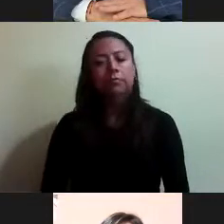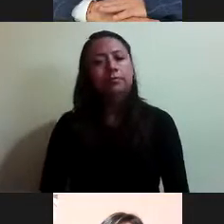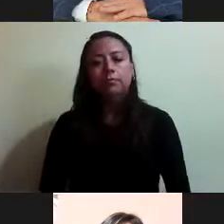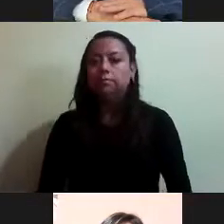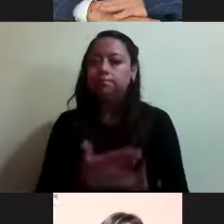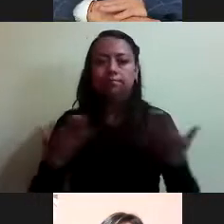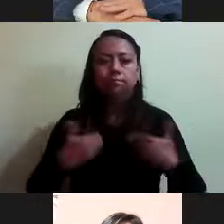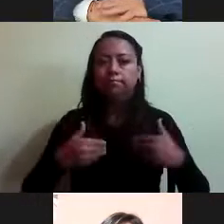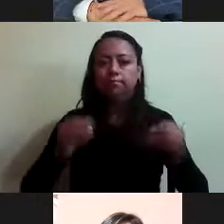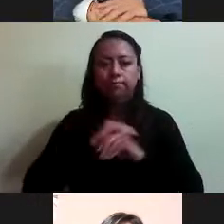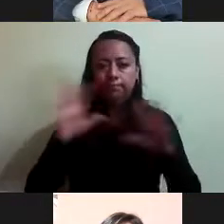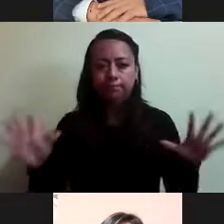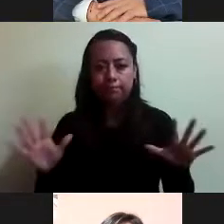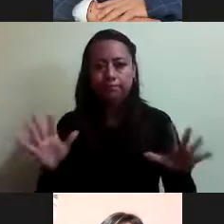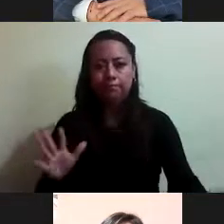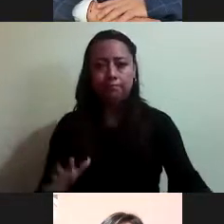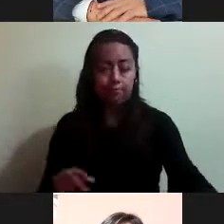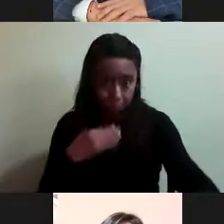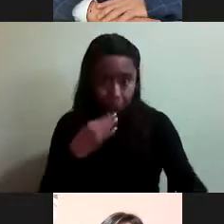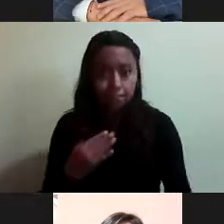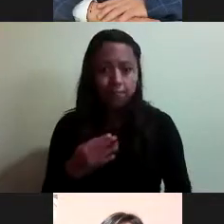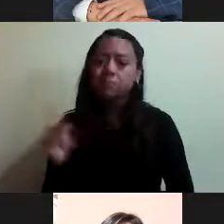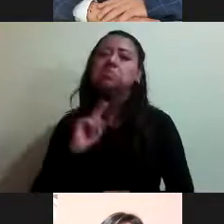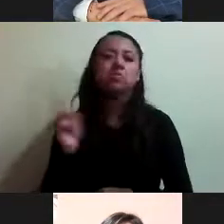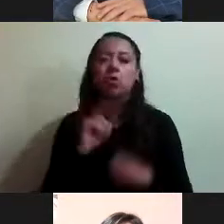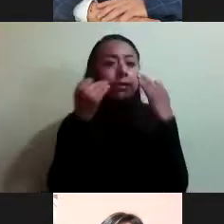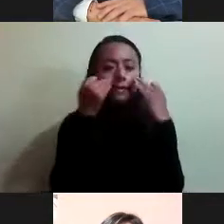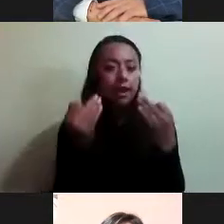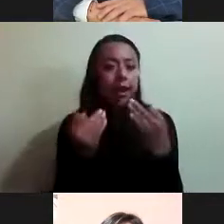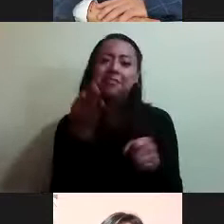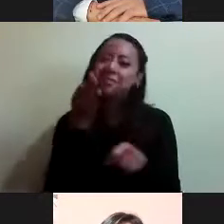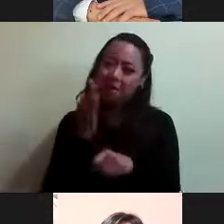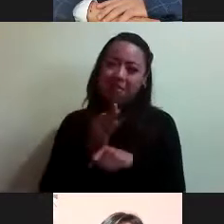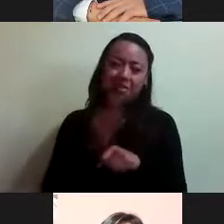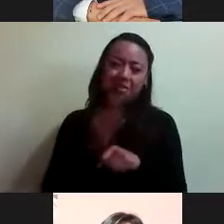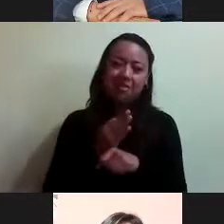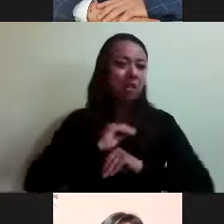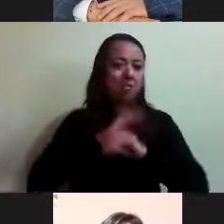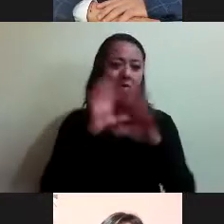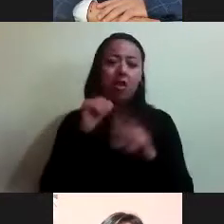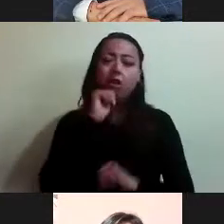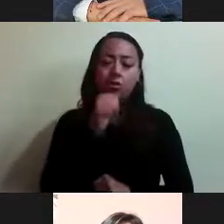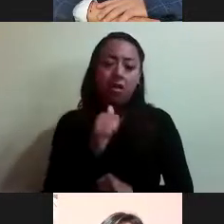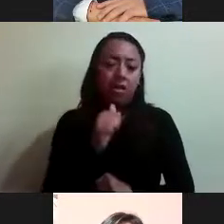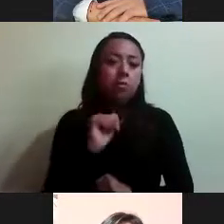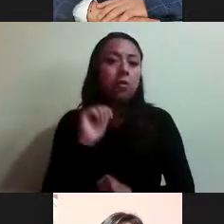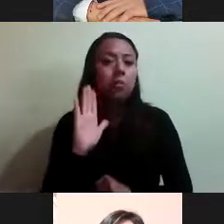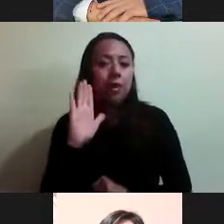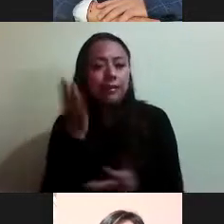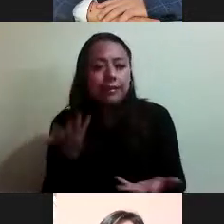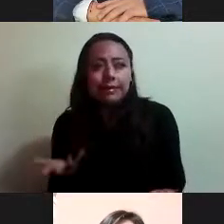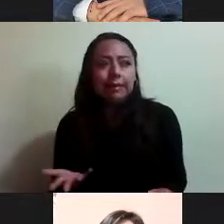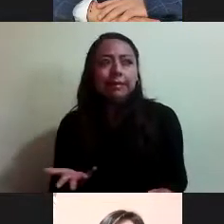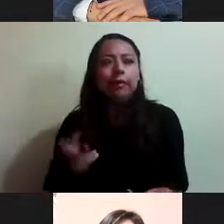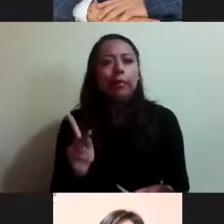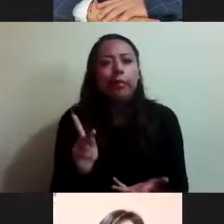no está tan claro que el tema de verdades a medias o que de alguna manera se pretende, que para